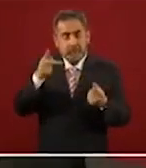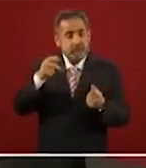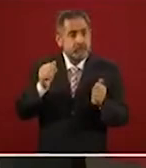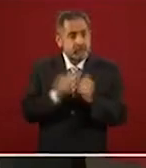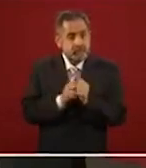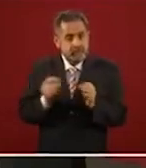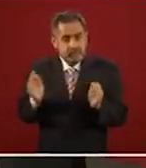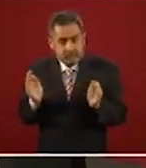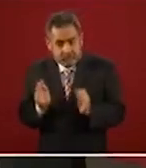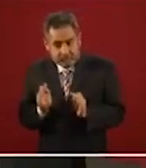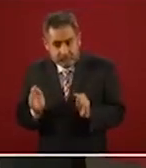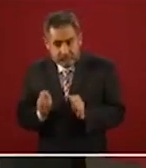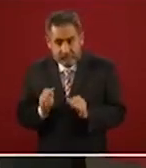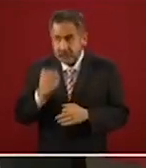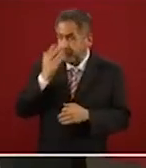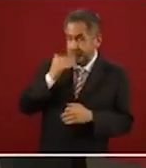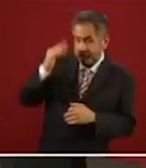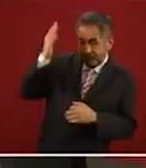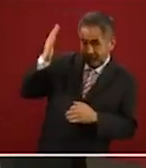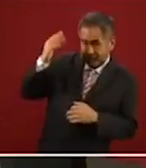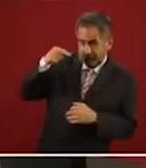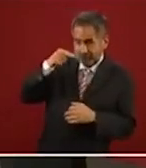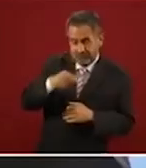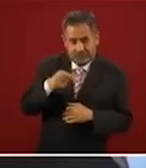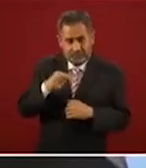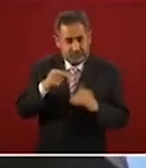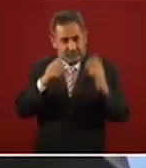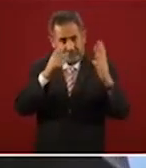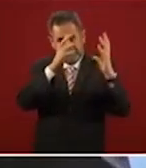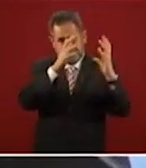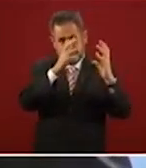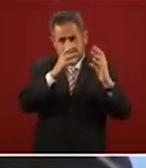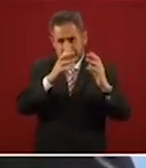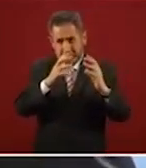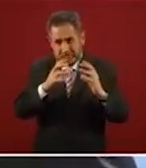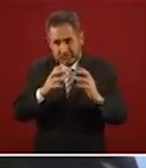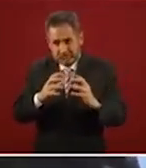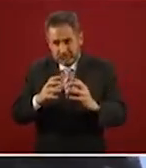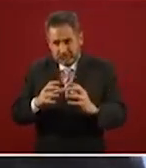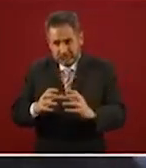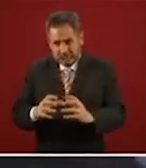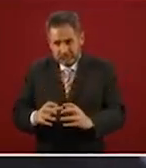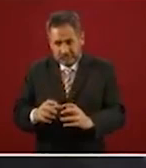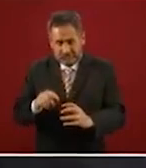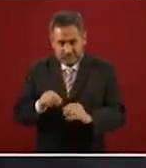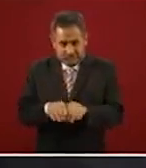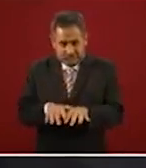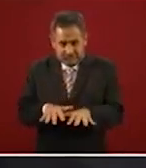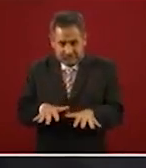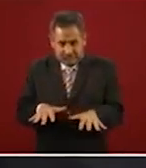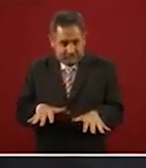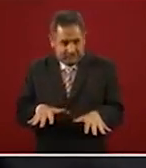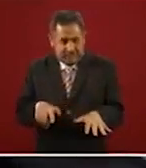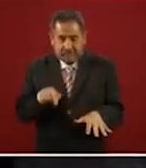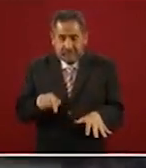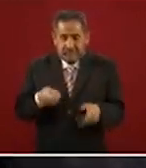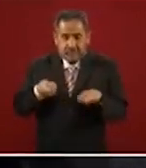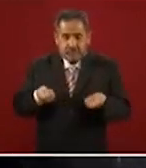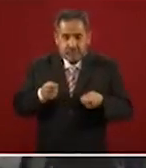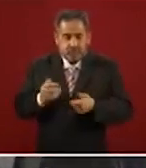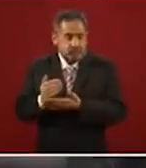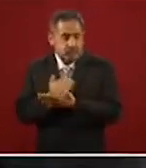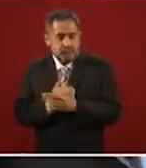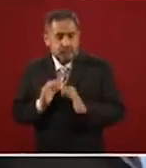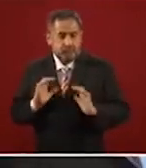frías y en ausencia de luz solar se precipita al piso y se vuelve muy complicado que nosotros podamos controlarlo como